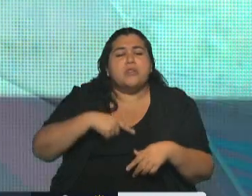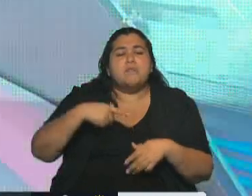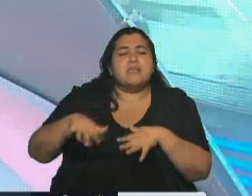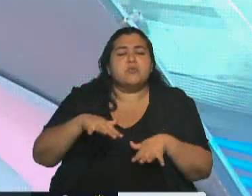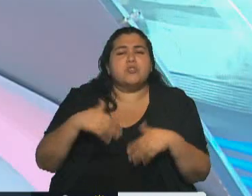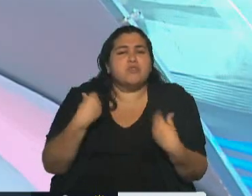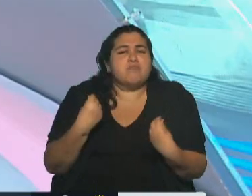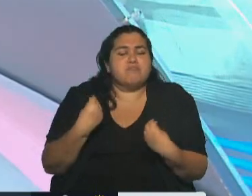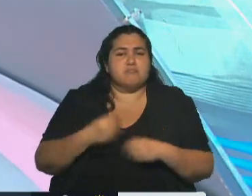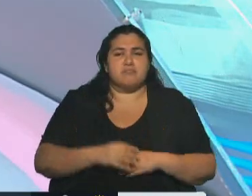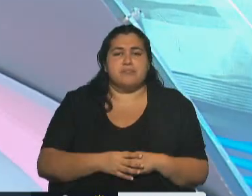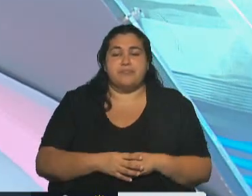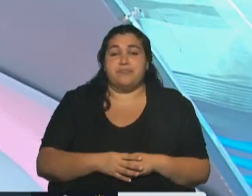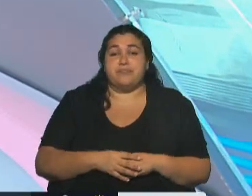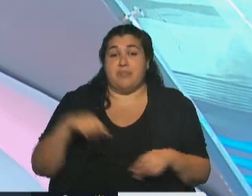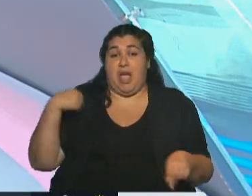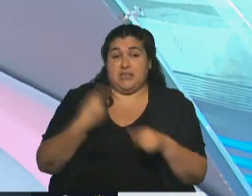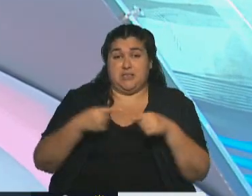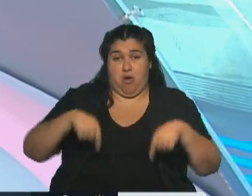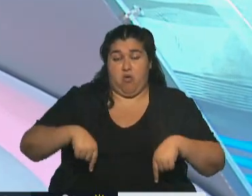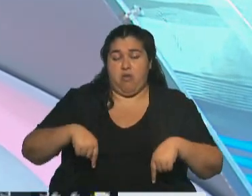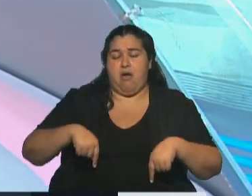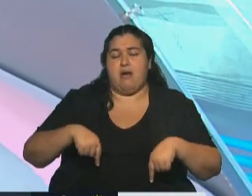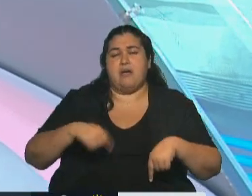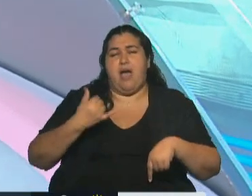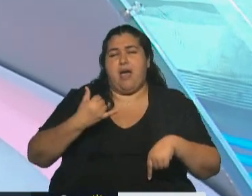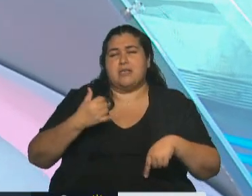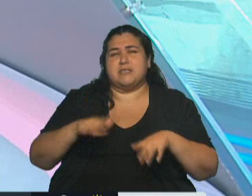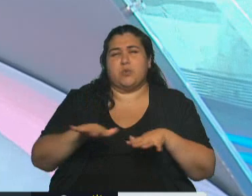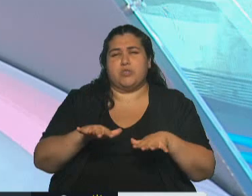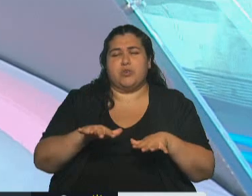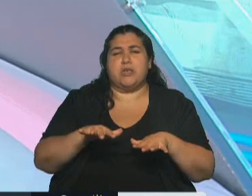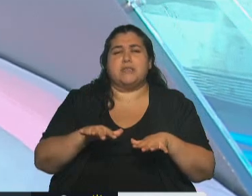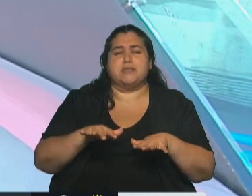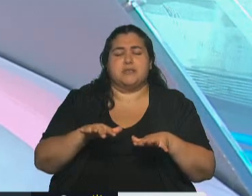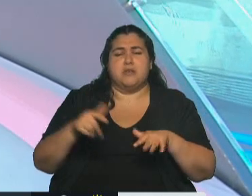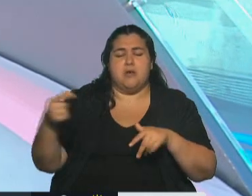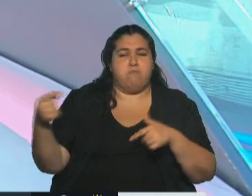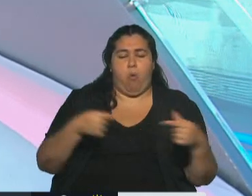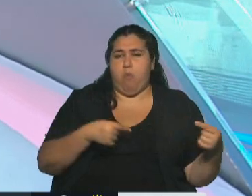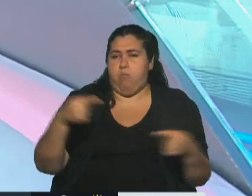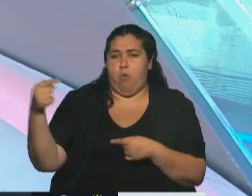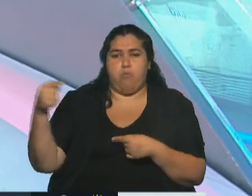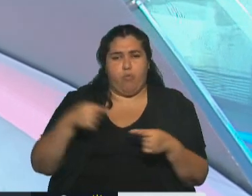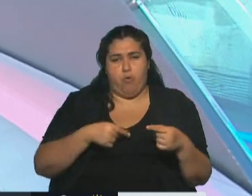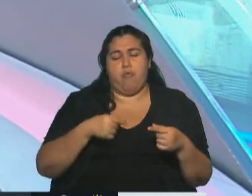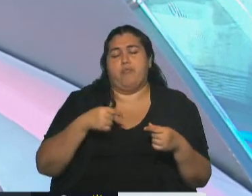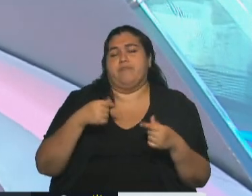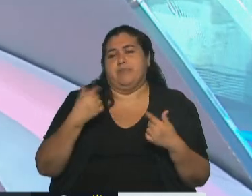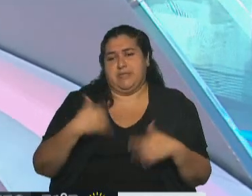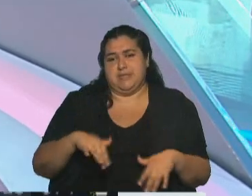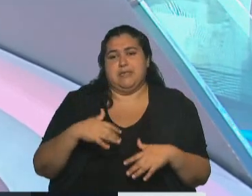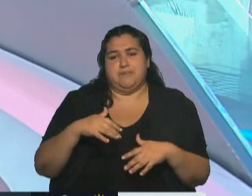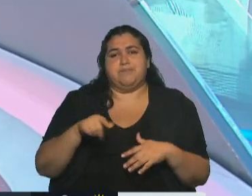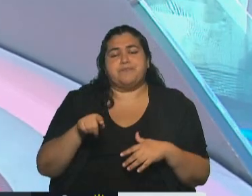Bueno, veíamos también como en el día de hoy había una serie de ataques quirúrgicos, podríamos decir